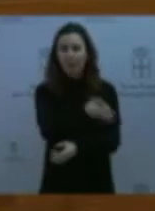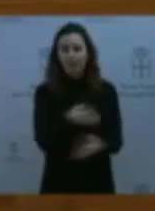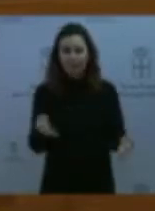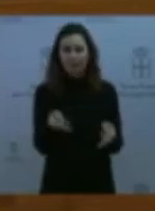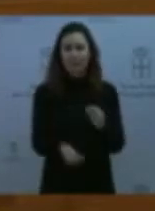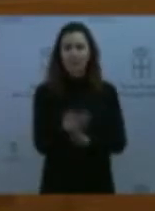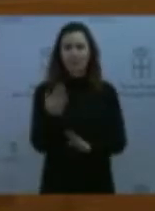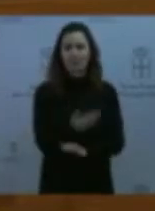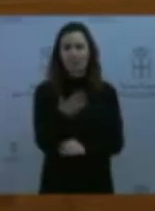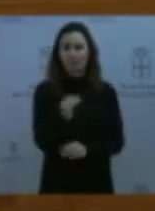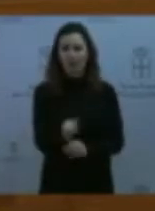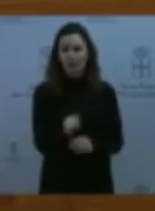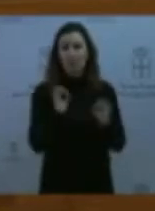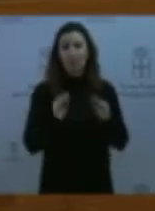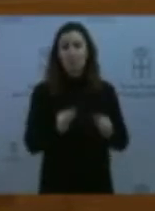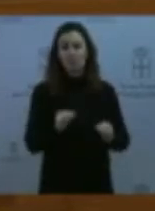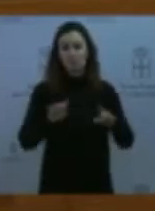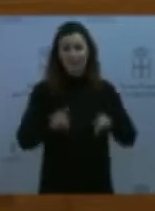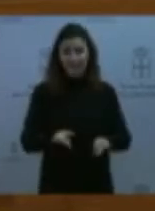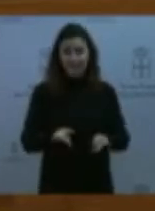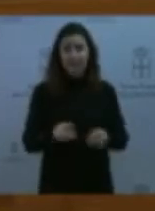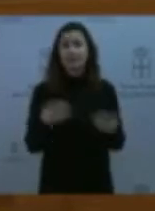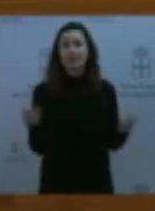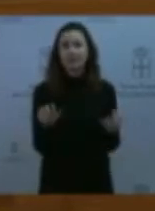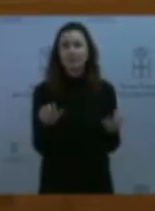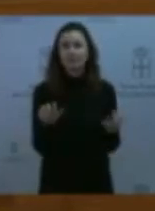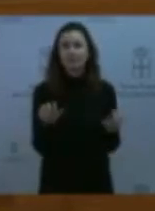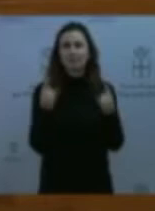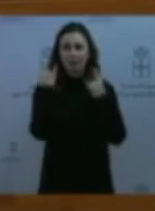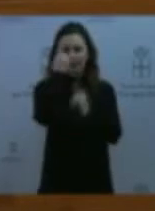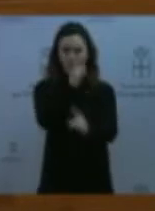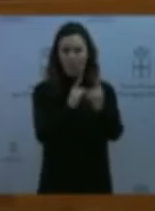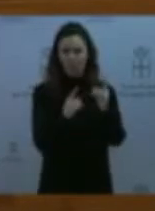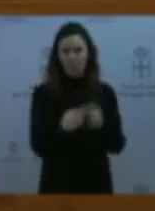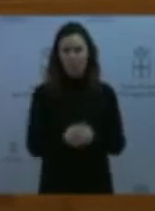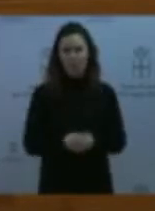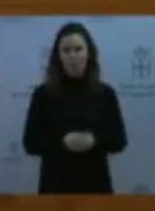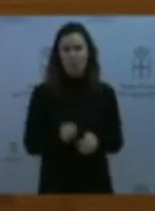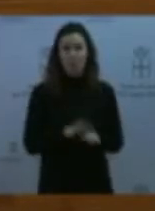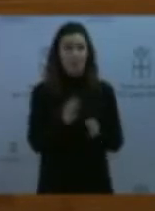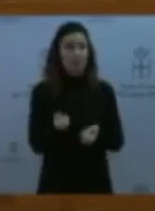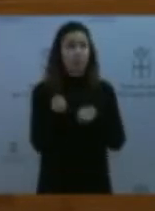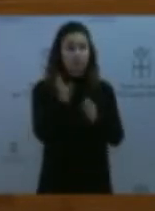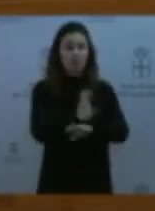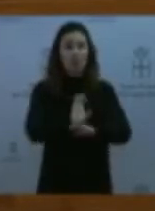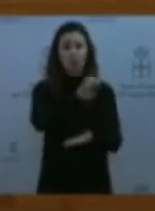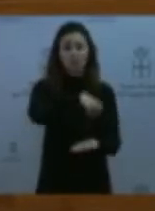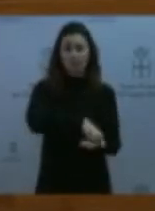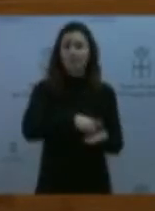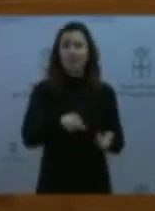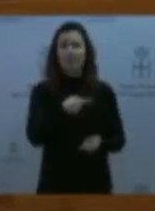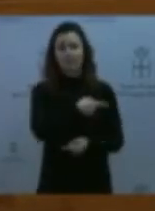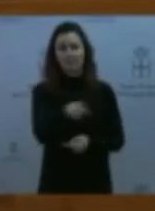son ocupaciones ganaderas que declara la Consejería y que ellos utilizan como